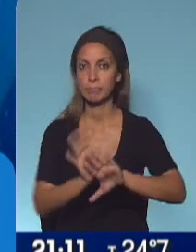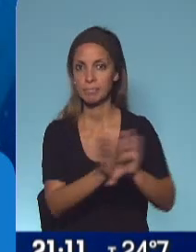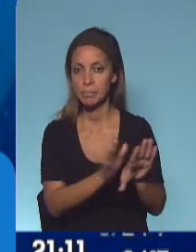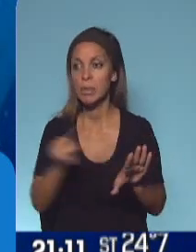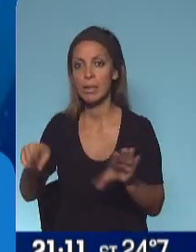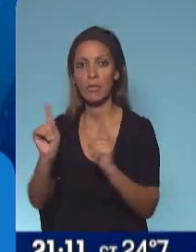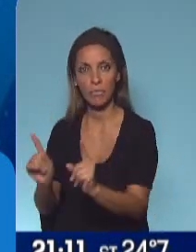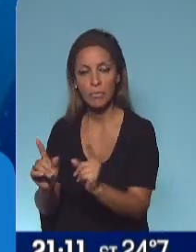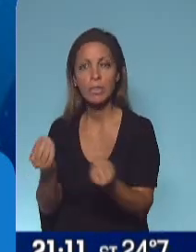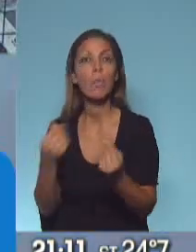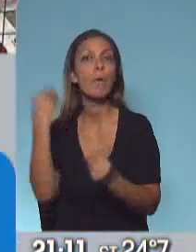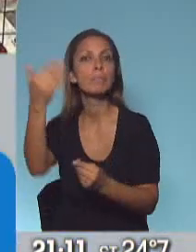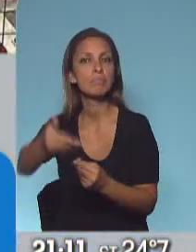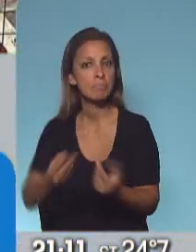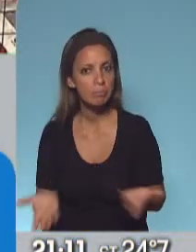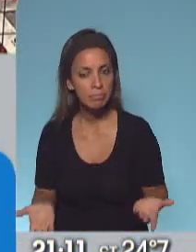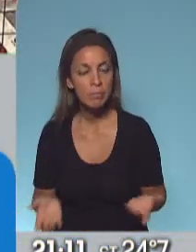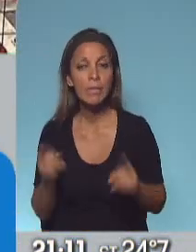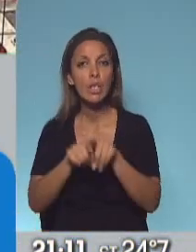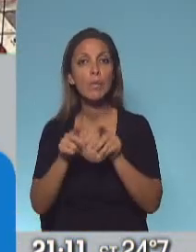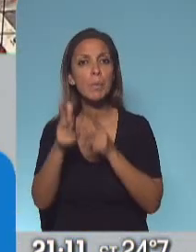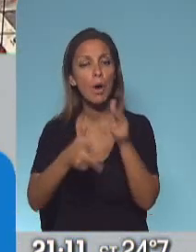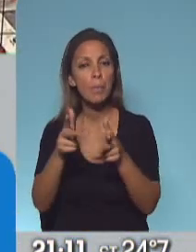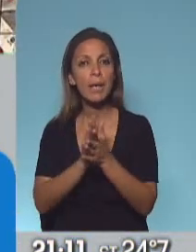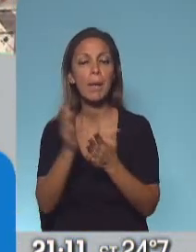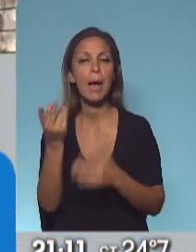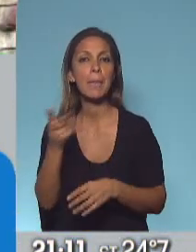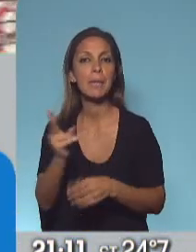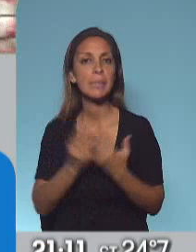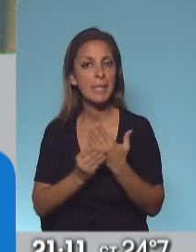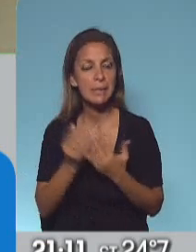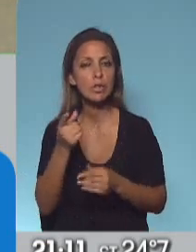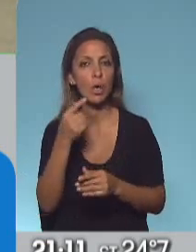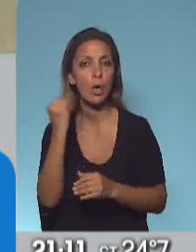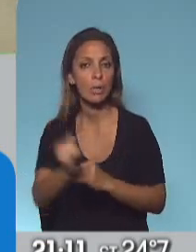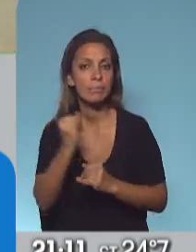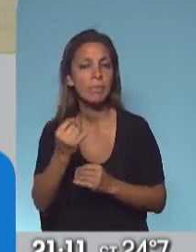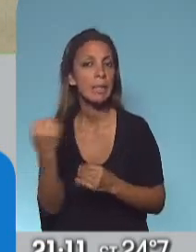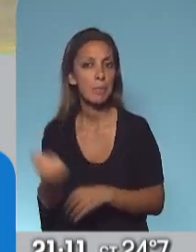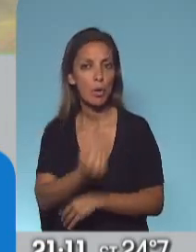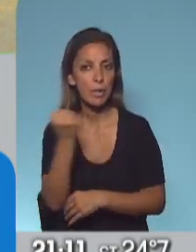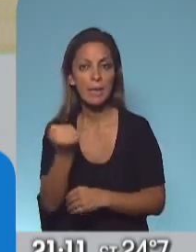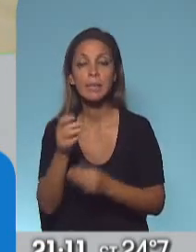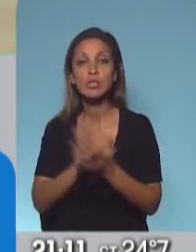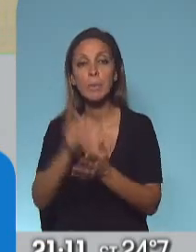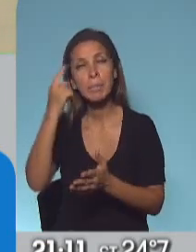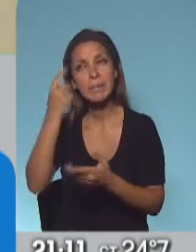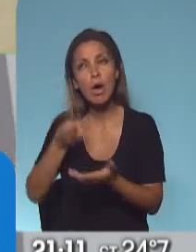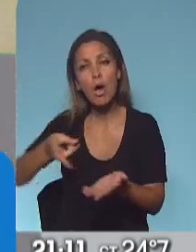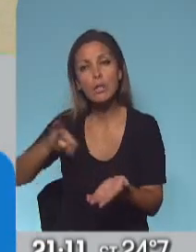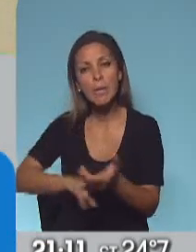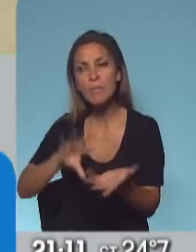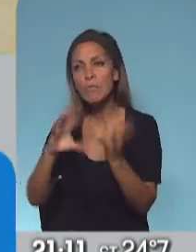día de mañana. Sí, efectivamente. Bueno, ahí lo que decía el viceministro me parece que como concepto es importante, tiene que ver con esto de replantearse la lógica